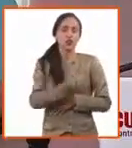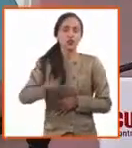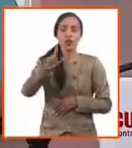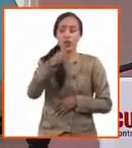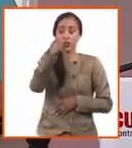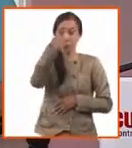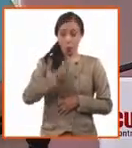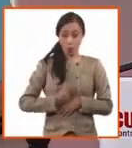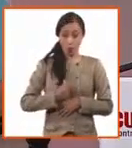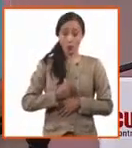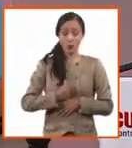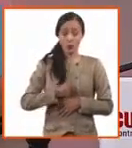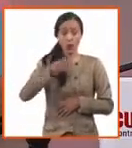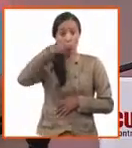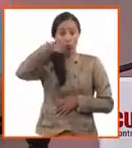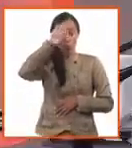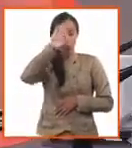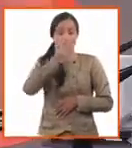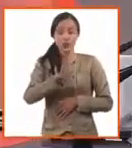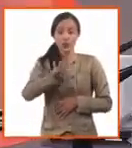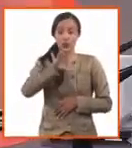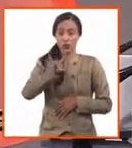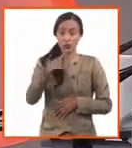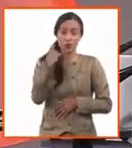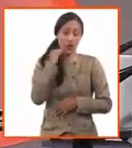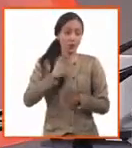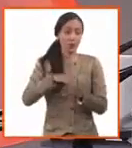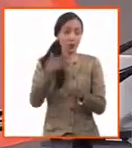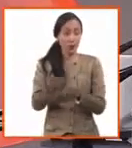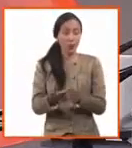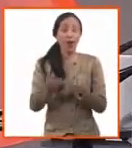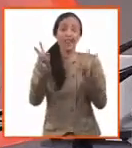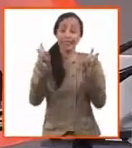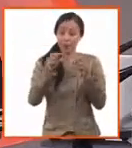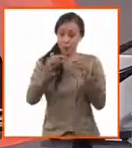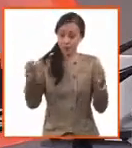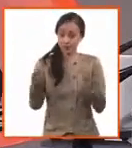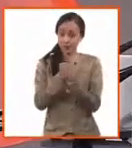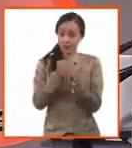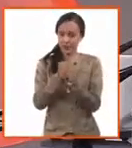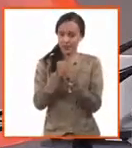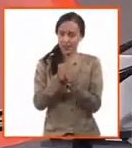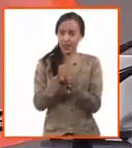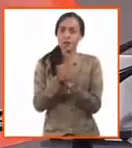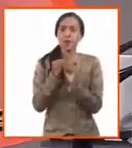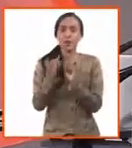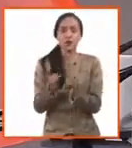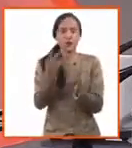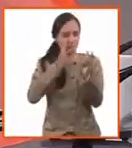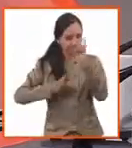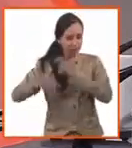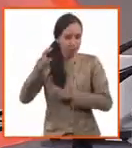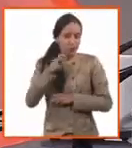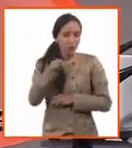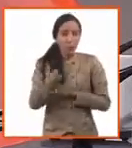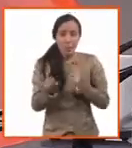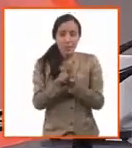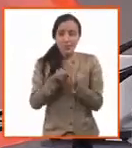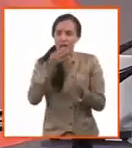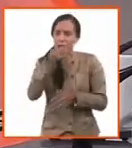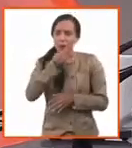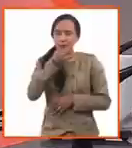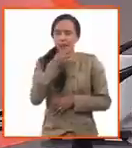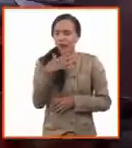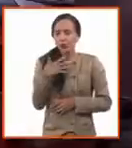57 años después es el título de este trabajo de fernandito y hablaba un poco comienza a fernando hablando